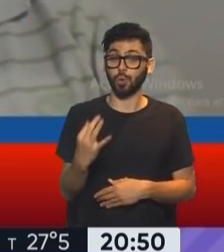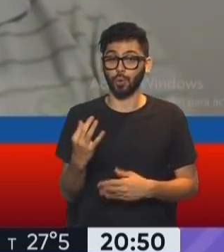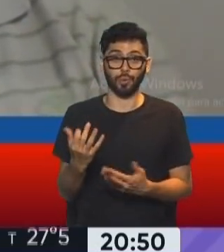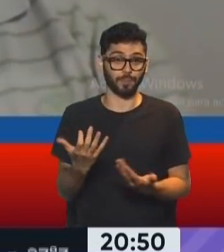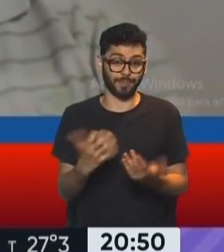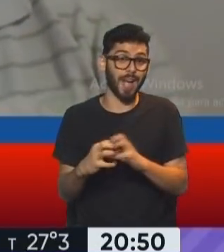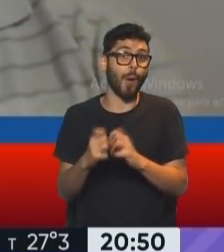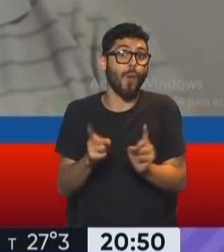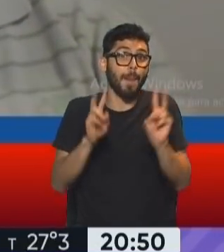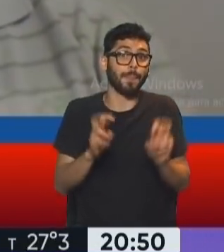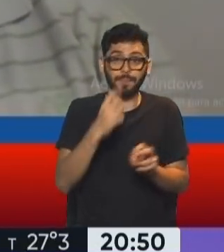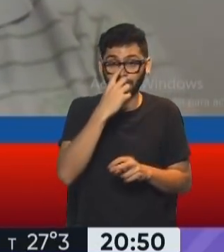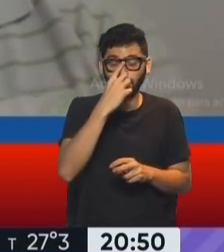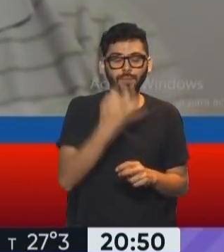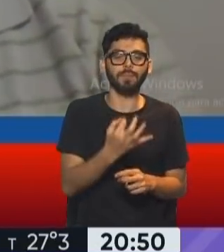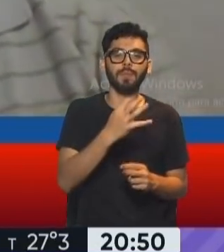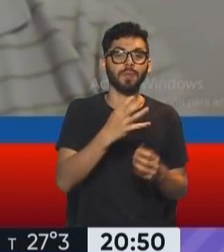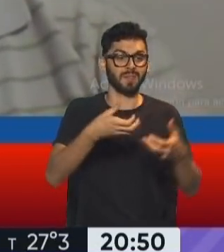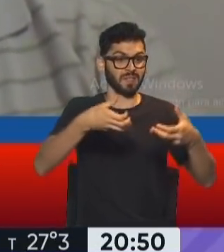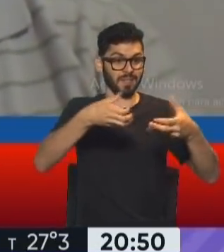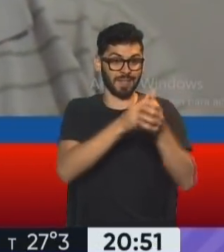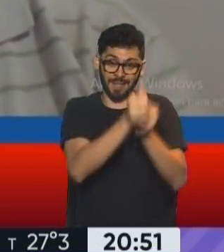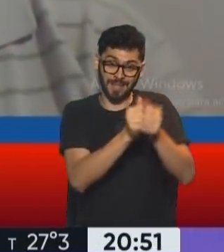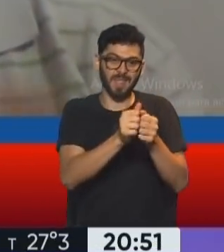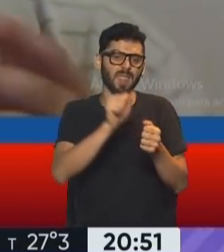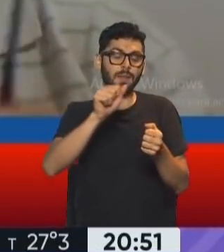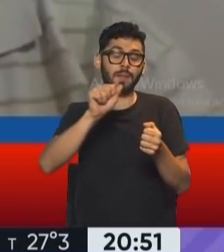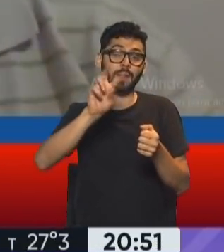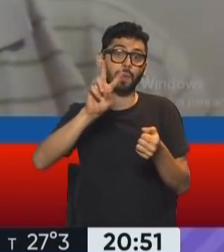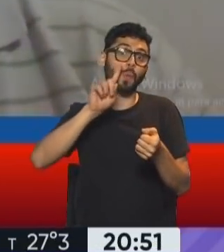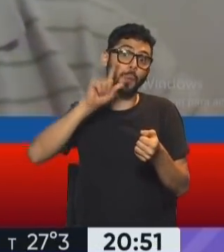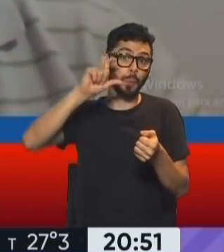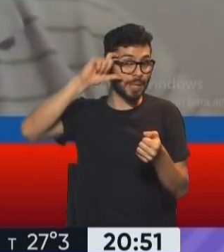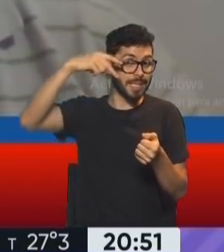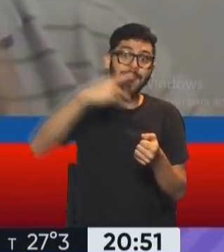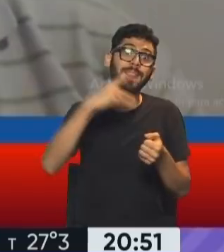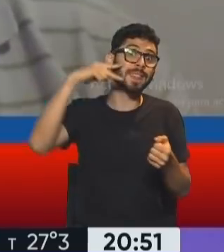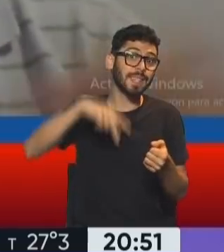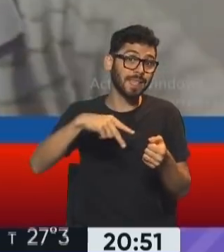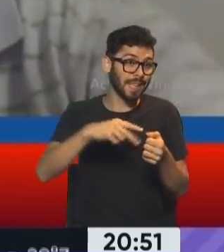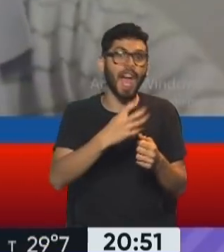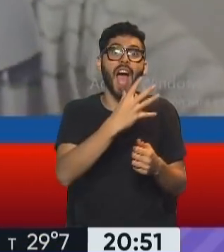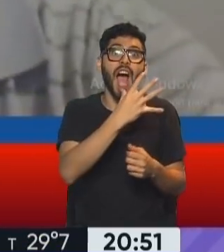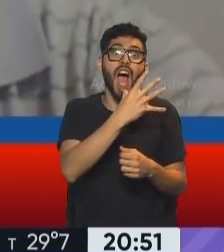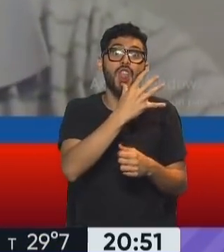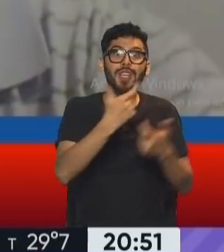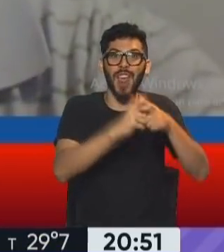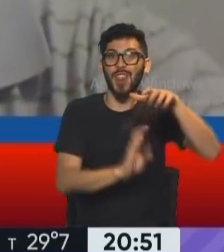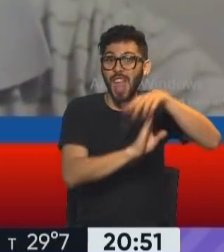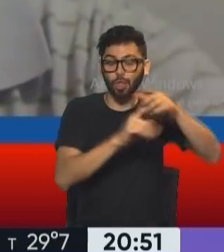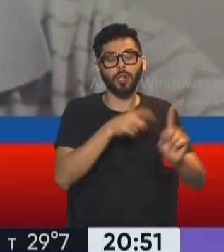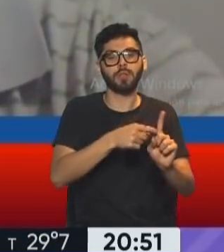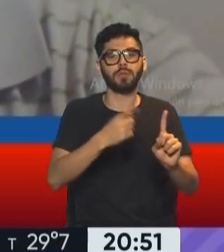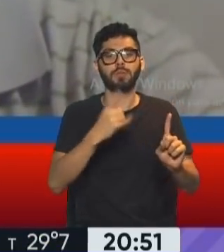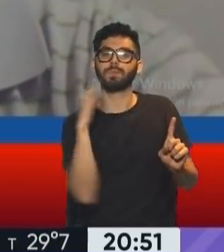mesa justamente porque fueron imputados 14 directivos de Vicentín, de la empresa, justamente por estafa, por falsificar